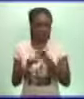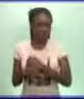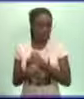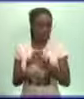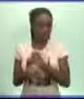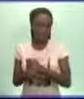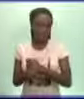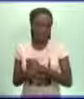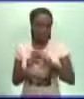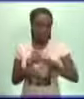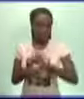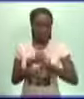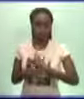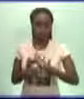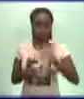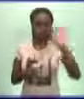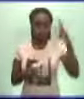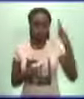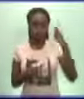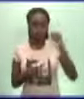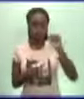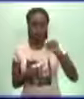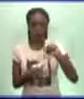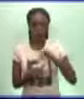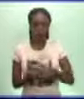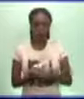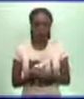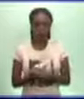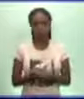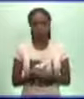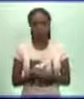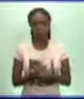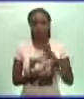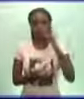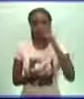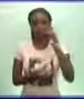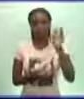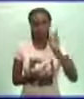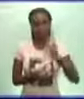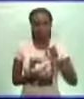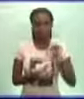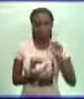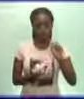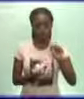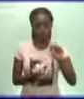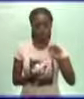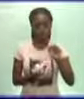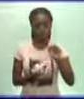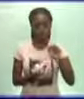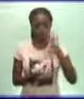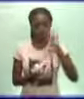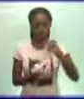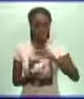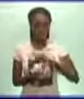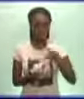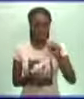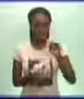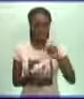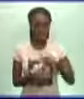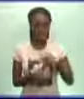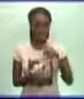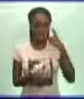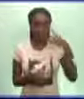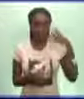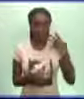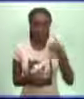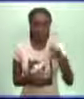el campo bajo el sol. La novela Cecilia Valdés, como bien conoces, es una de las obras más importantes